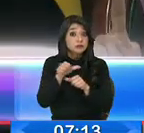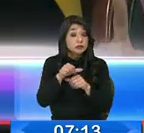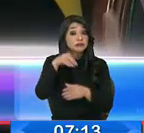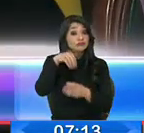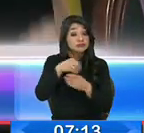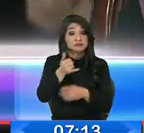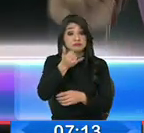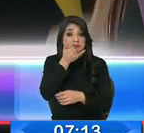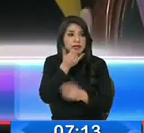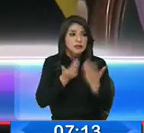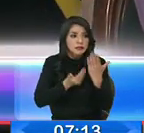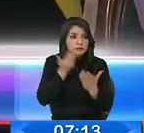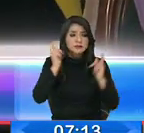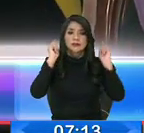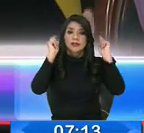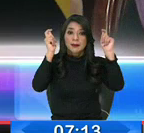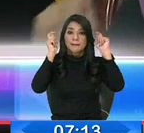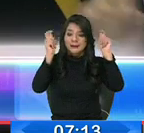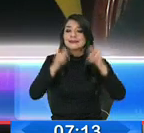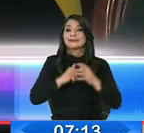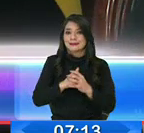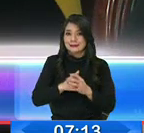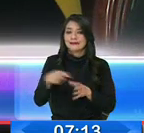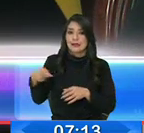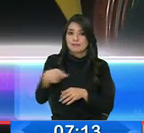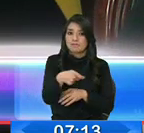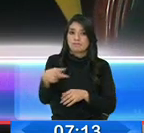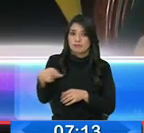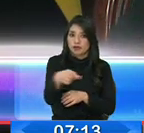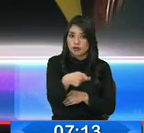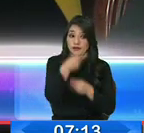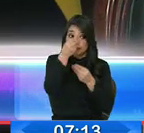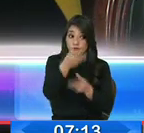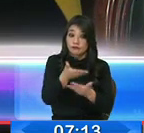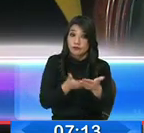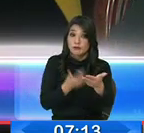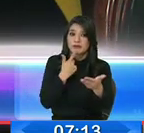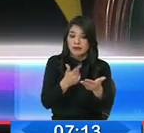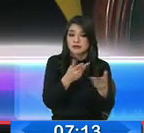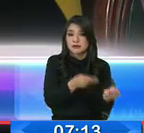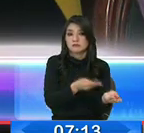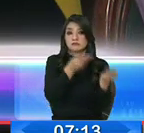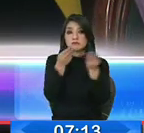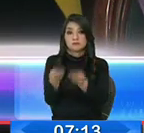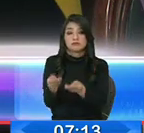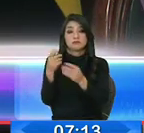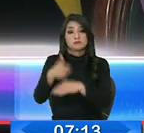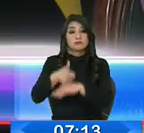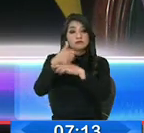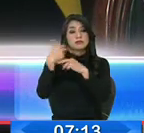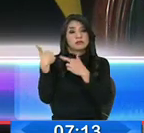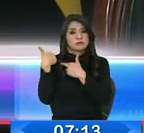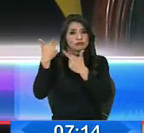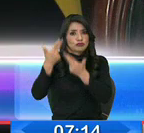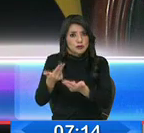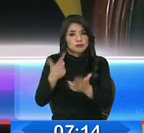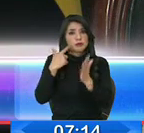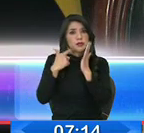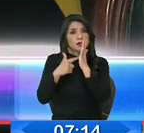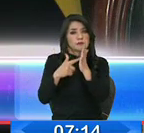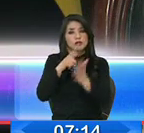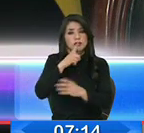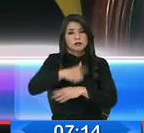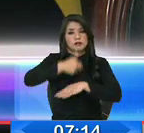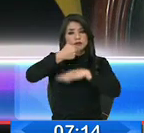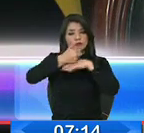infracciones electorales se identifican algunas que también en el informe se dice que se trasladará a la autoridad competente, en este caso el